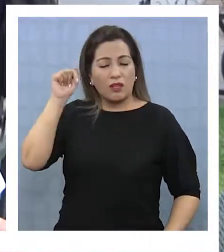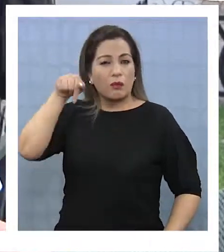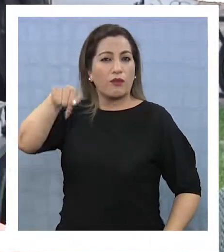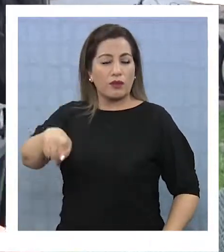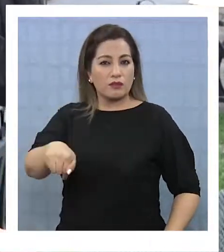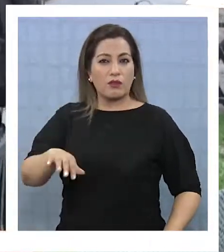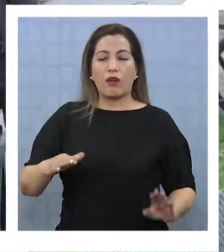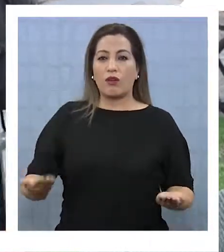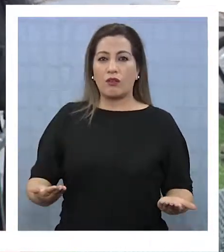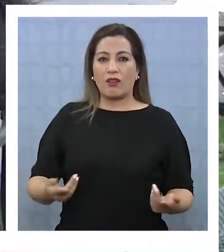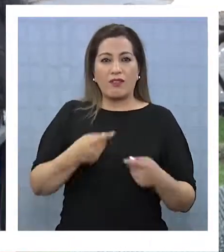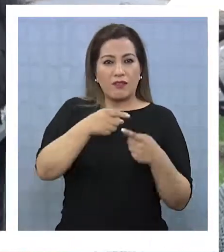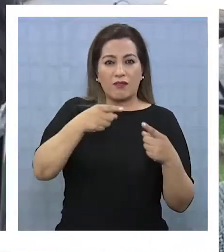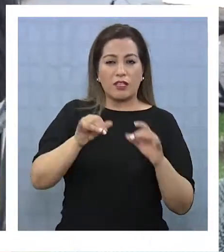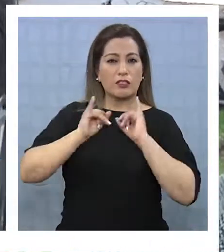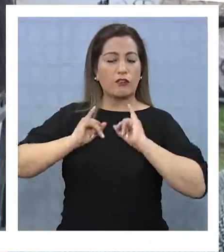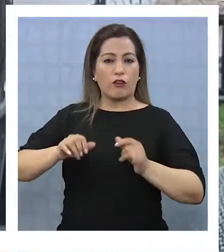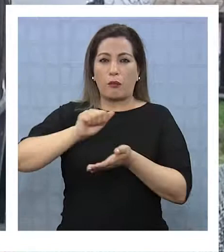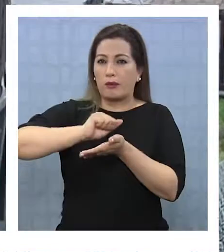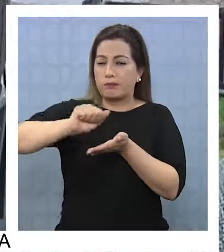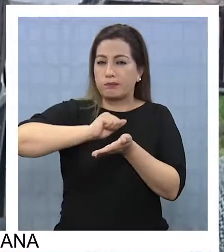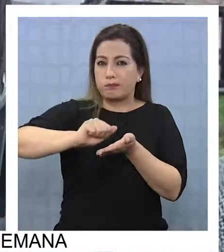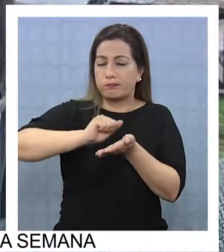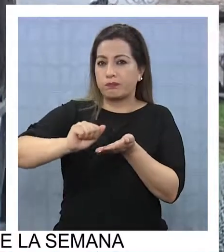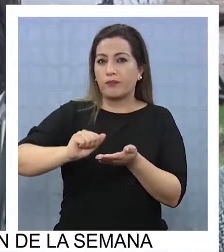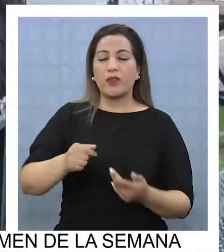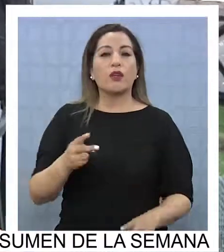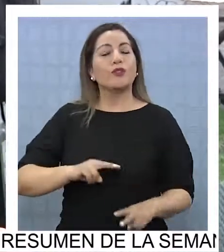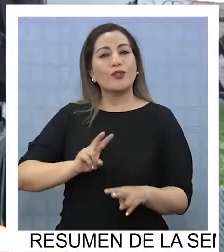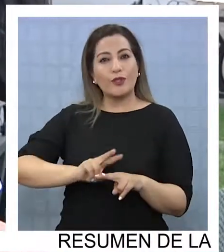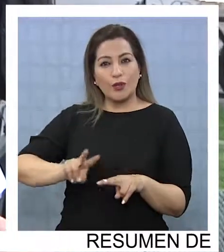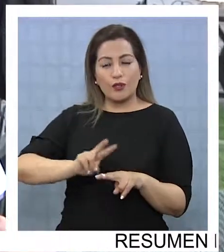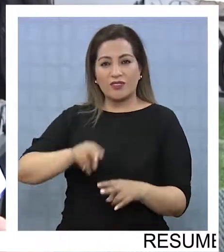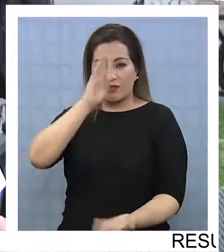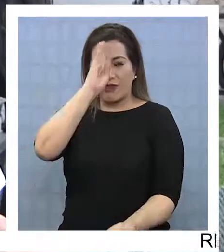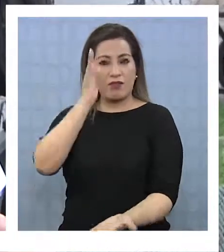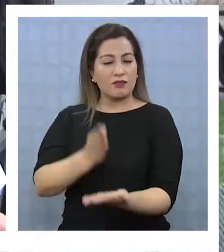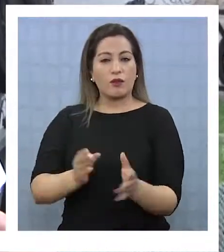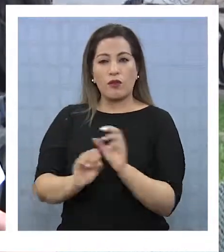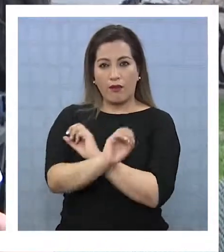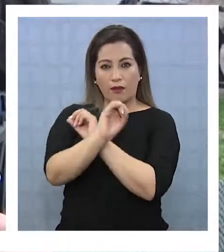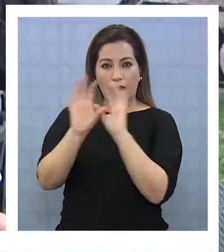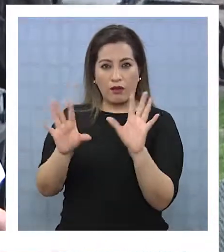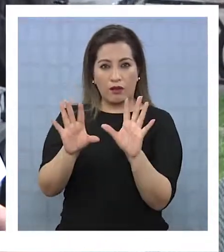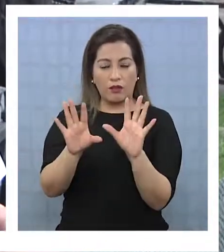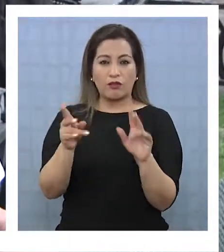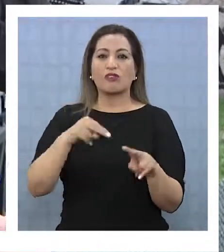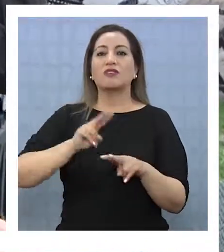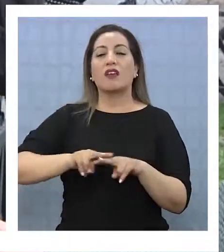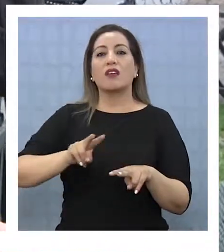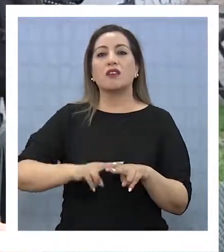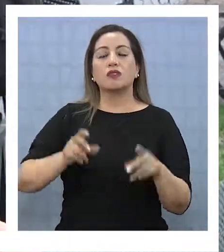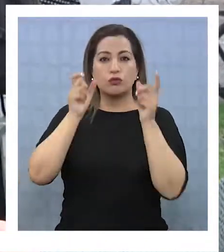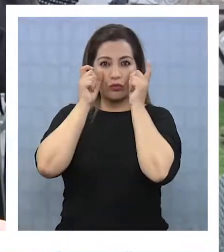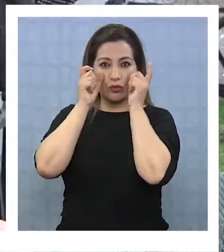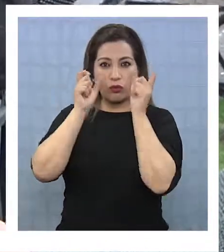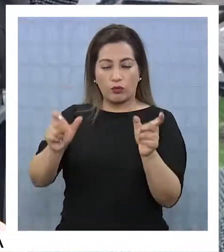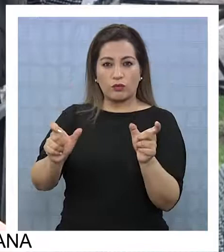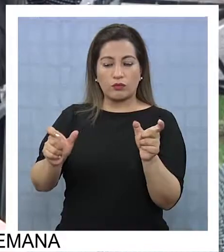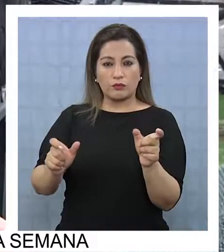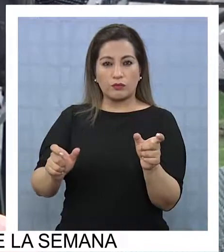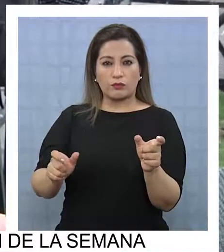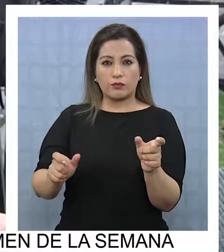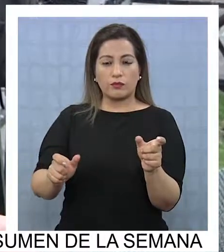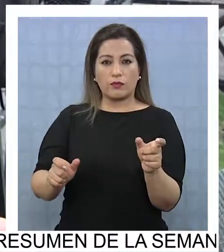altura, con una serie de informes que están pendientes, no se haya tomado decisiones claras, no se haya hecho una fiscalización severa